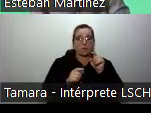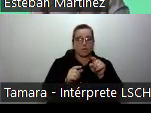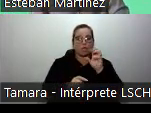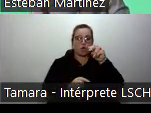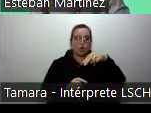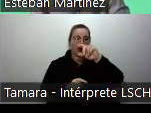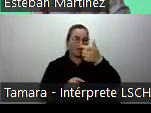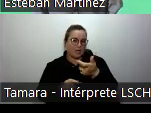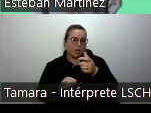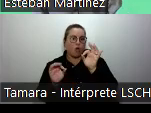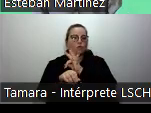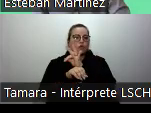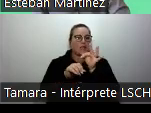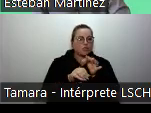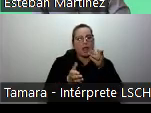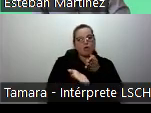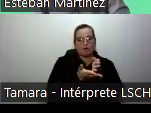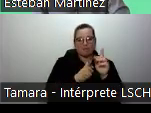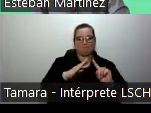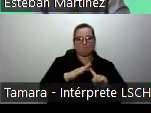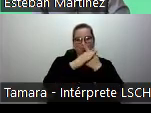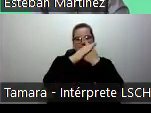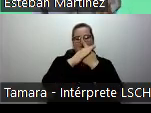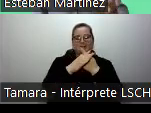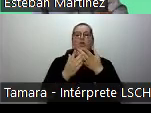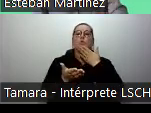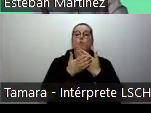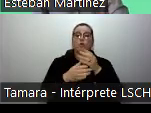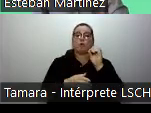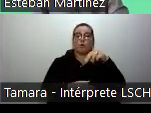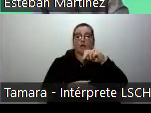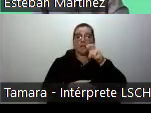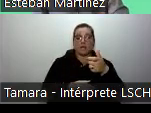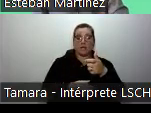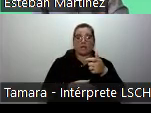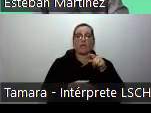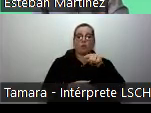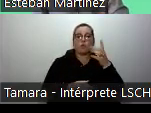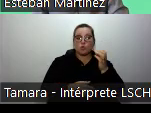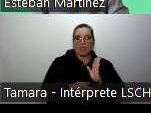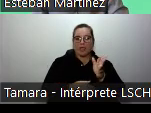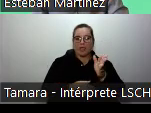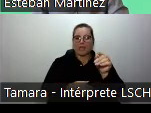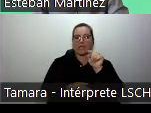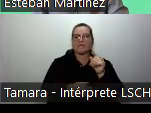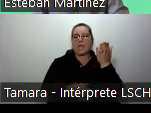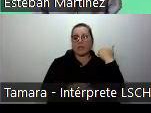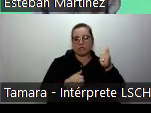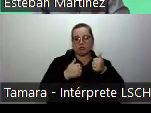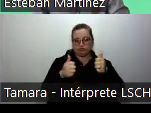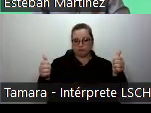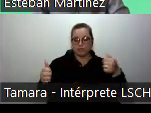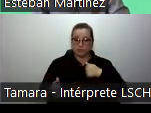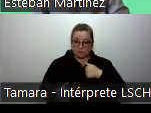y algunas fundaciones una ong eh nace como la ong sustenta que yo les comenté que había estado en el directorio eh